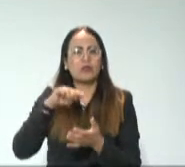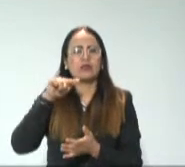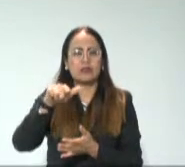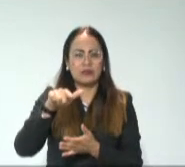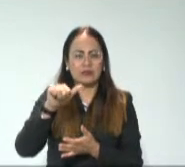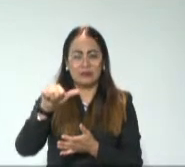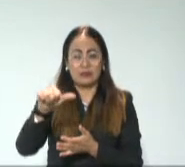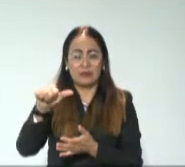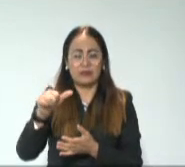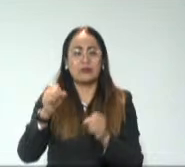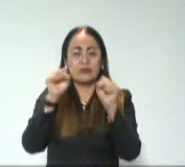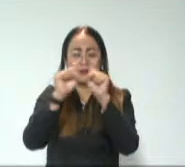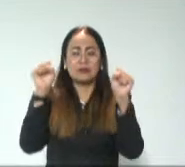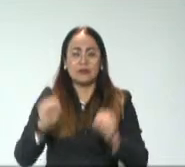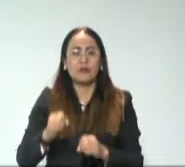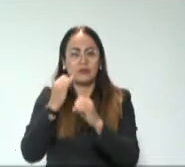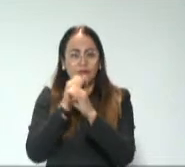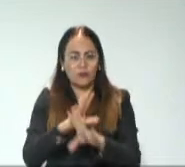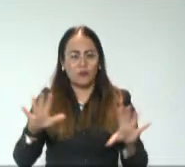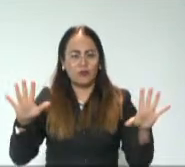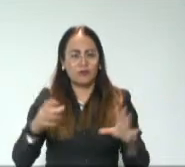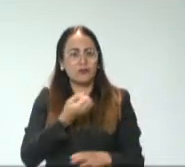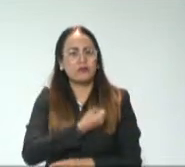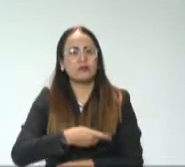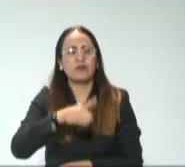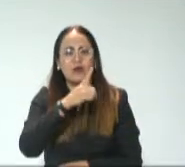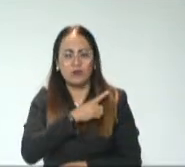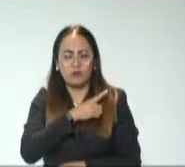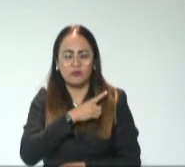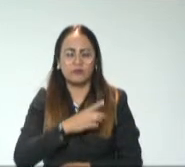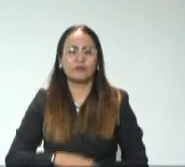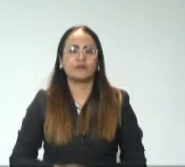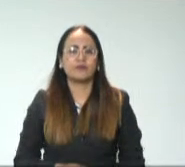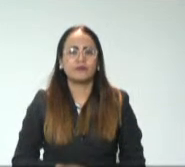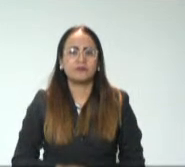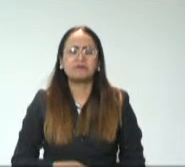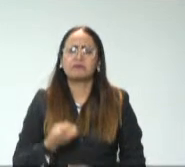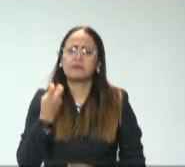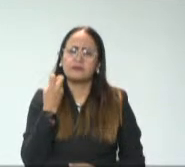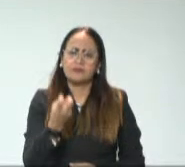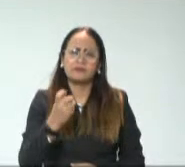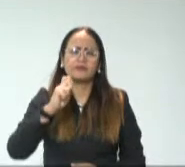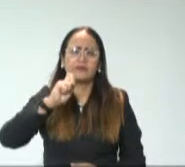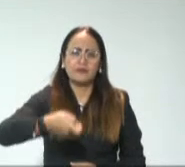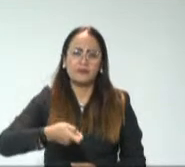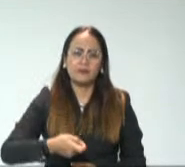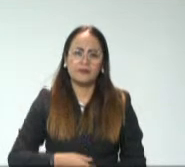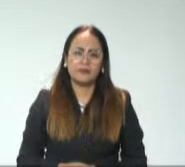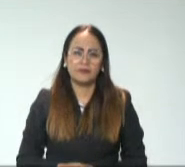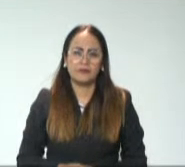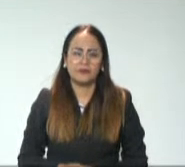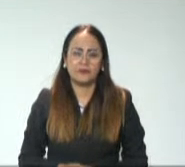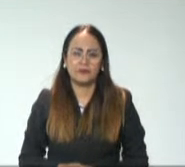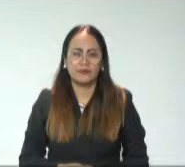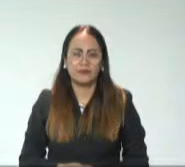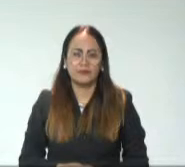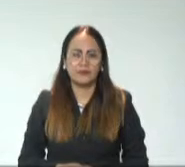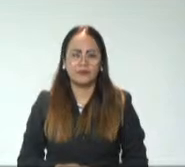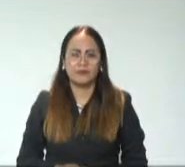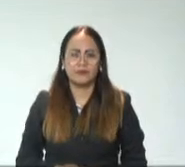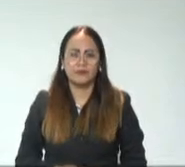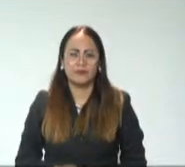información para la salud en sus siglas en inglés is forh que ha implicado justamente